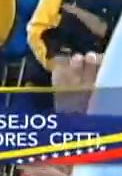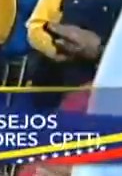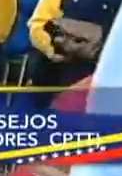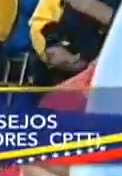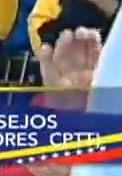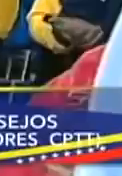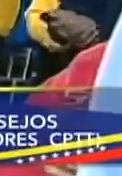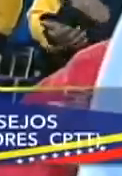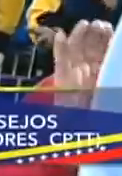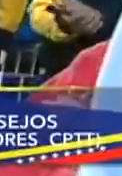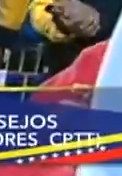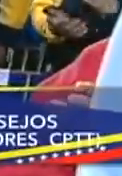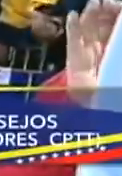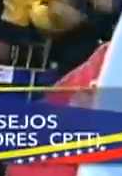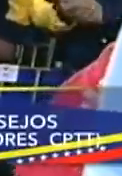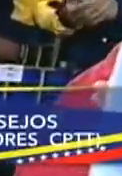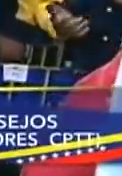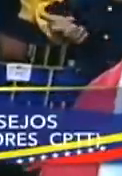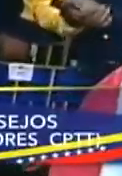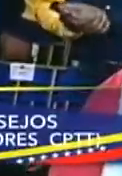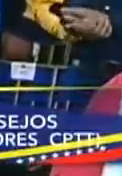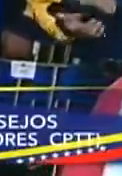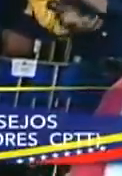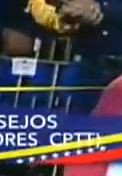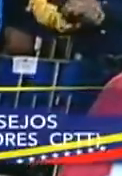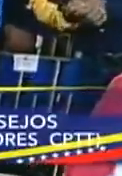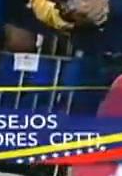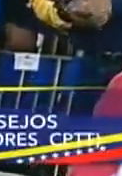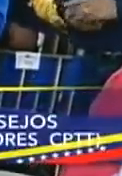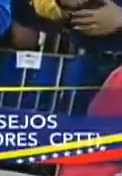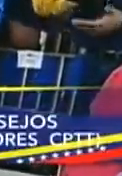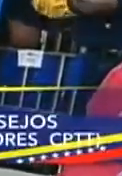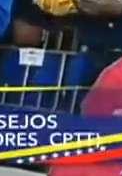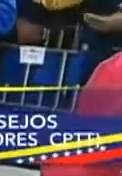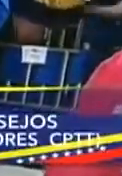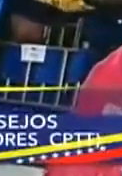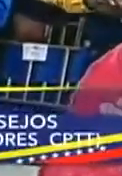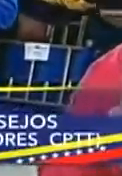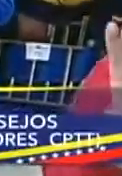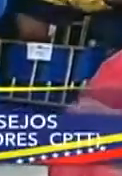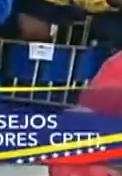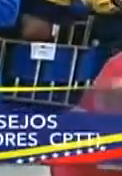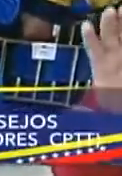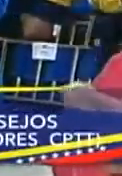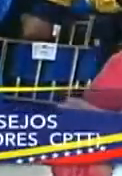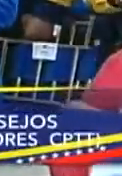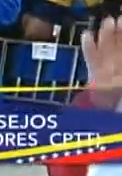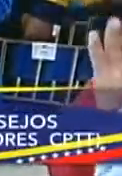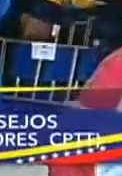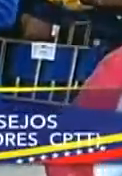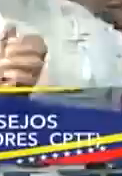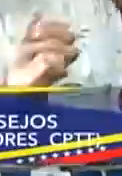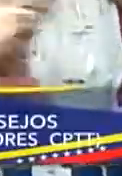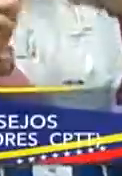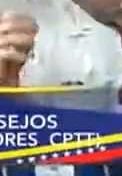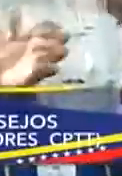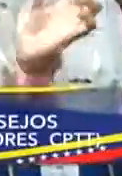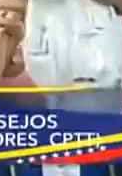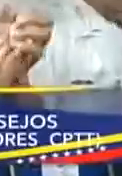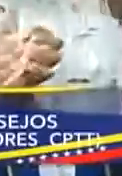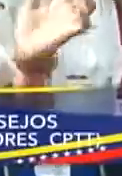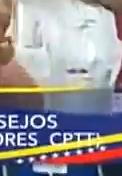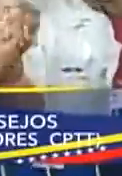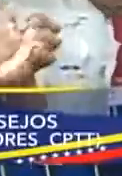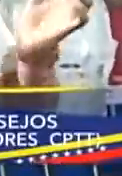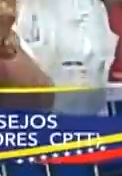Enséñame el camino, pues. Sé que hay un enemigo, es el imperialismo, ya él lo venceré. Sé que hay un